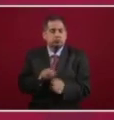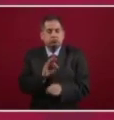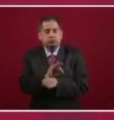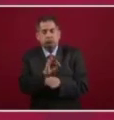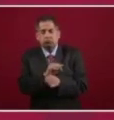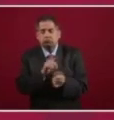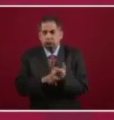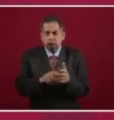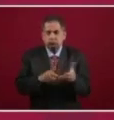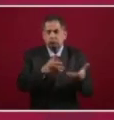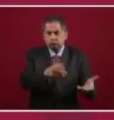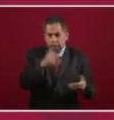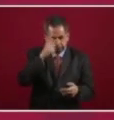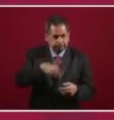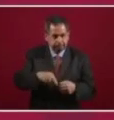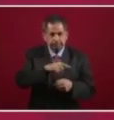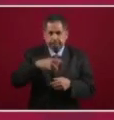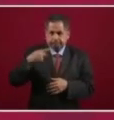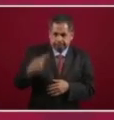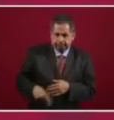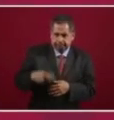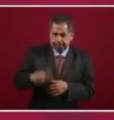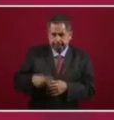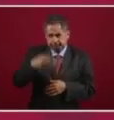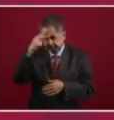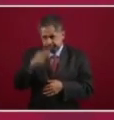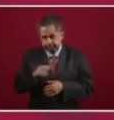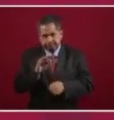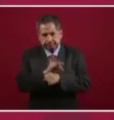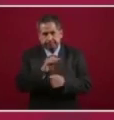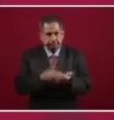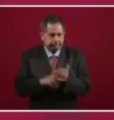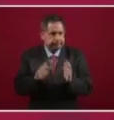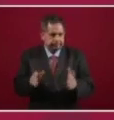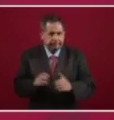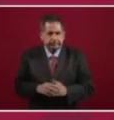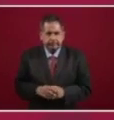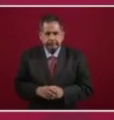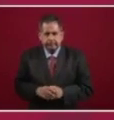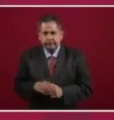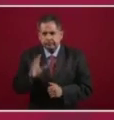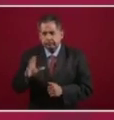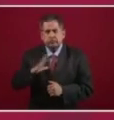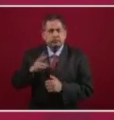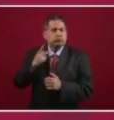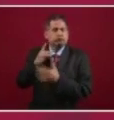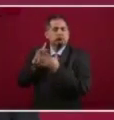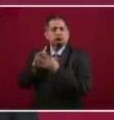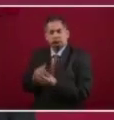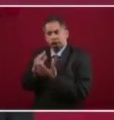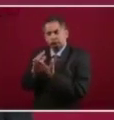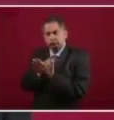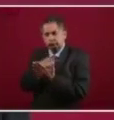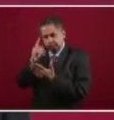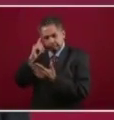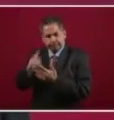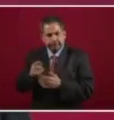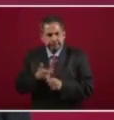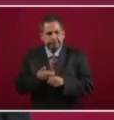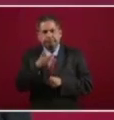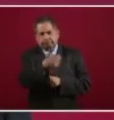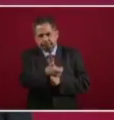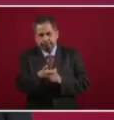protección a los productores nacionales. Ya hay una política